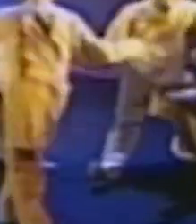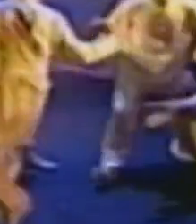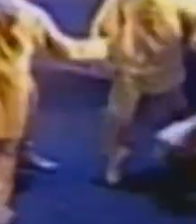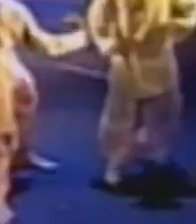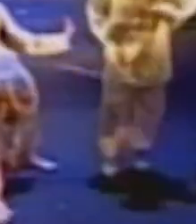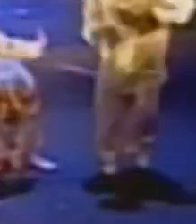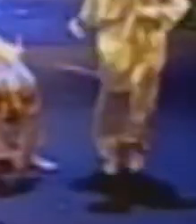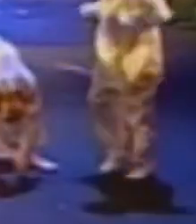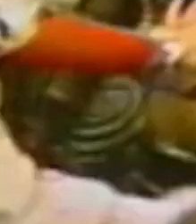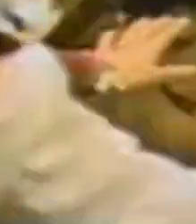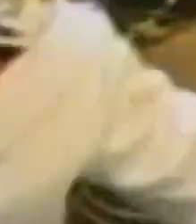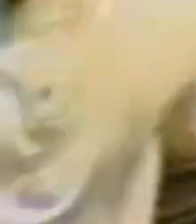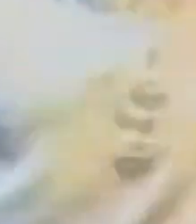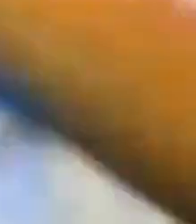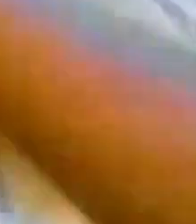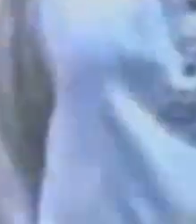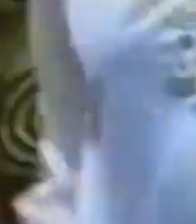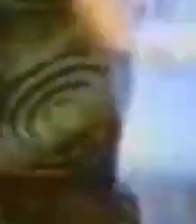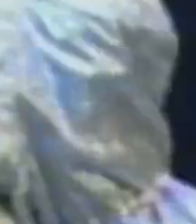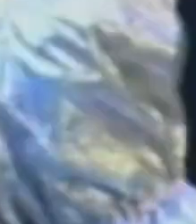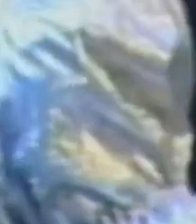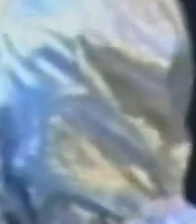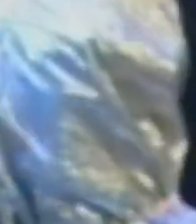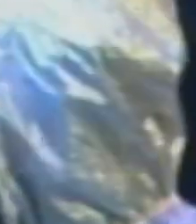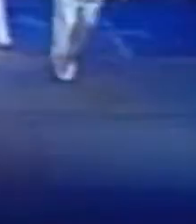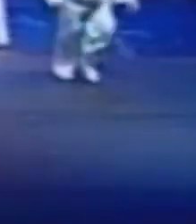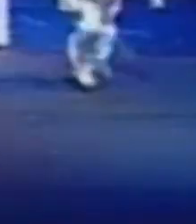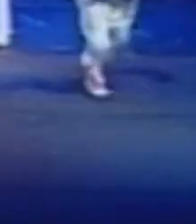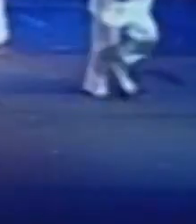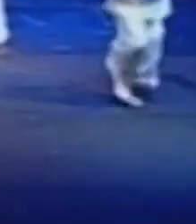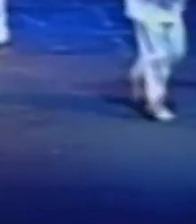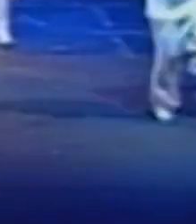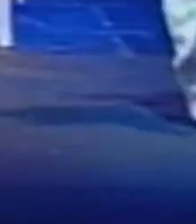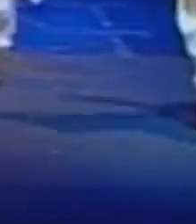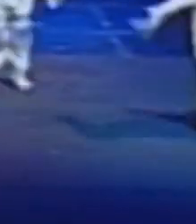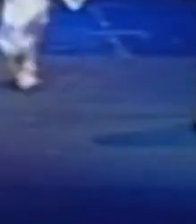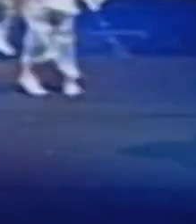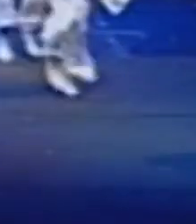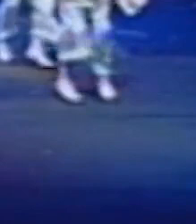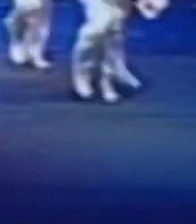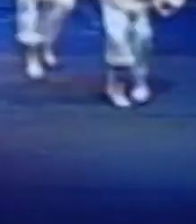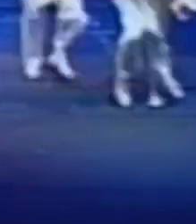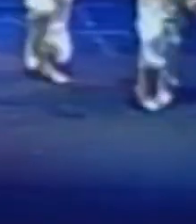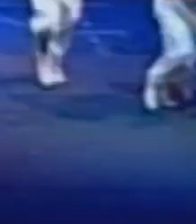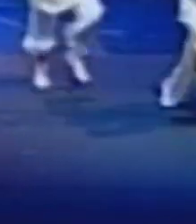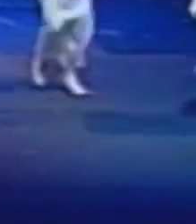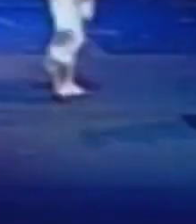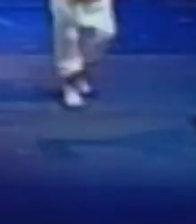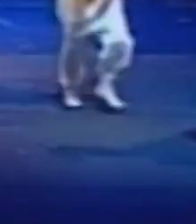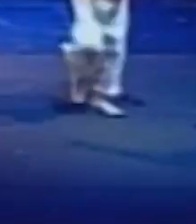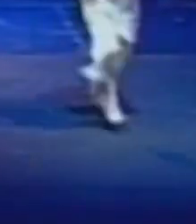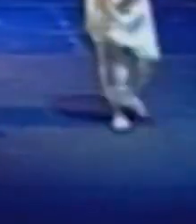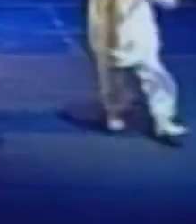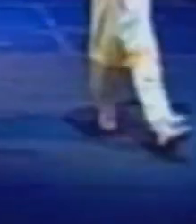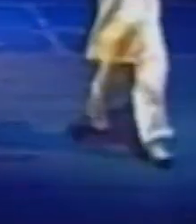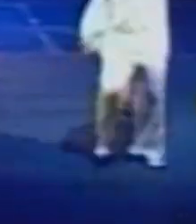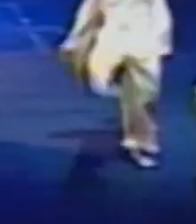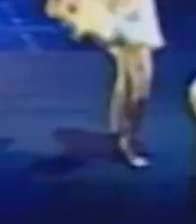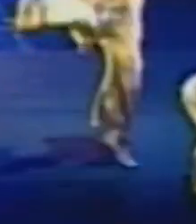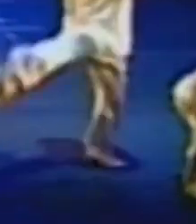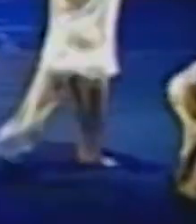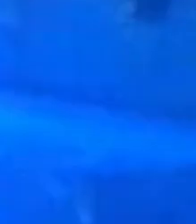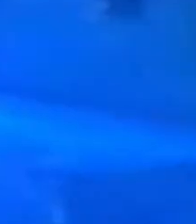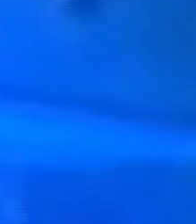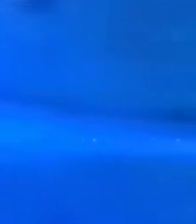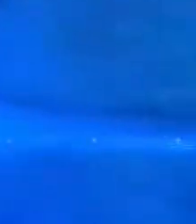Ángel Erra, Viaje al Reino de los Deseos. Pedro recorría pueblos y ciudades, cautivando a todos con